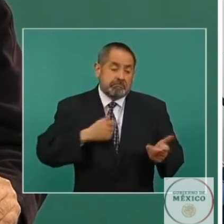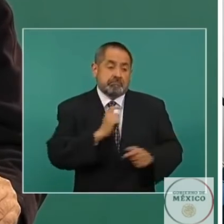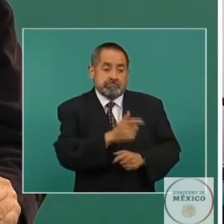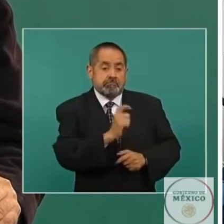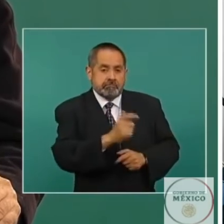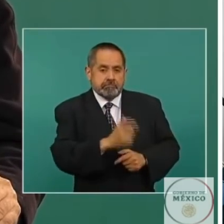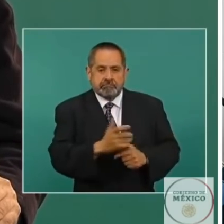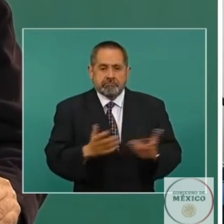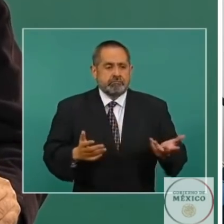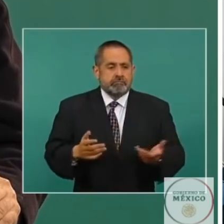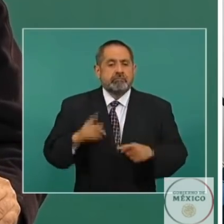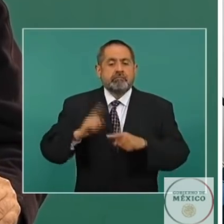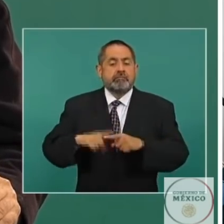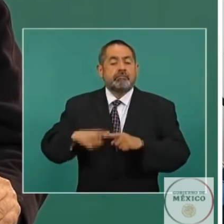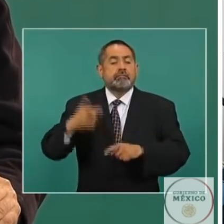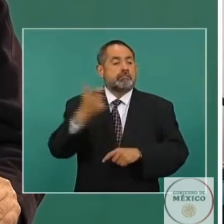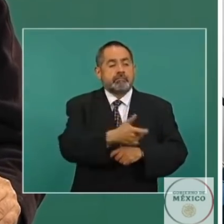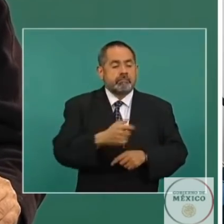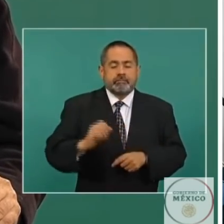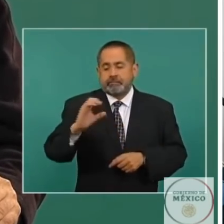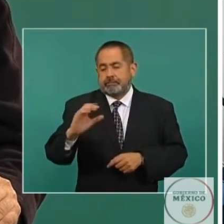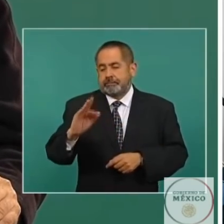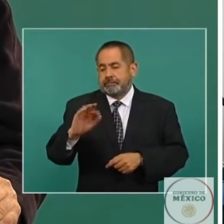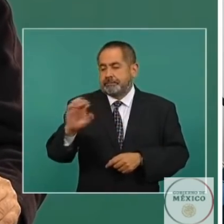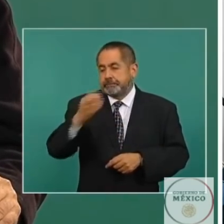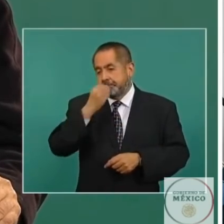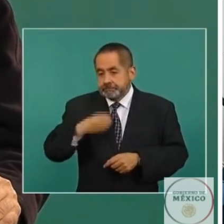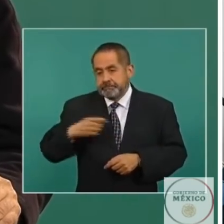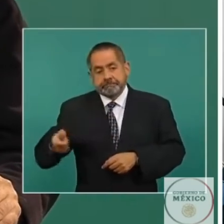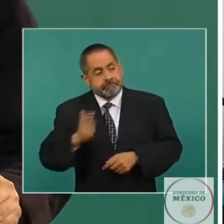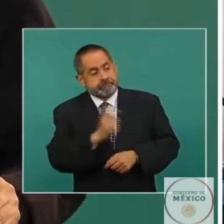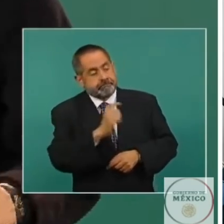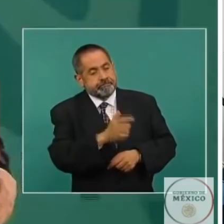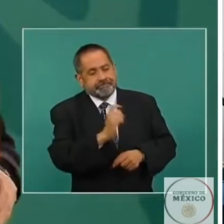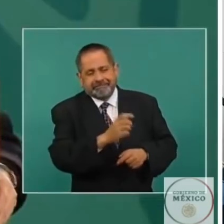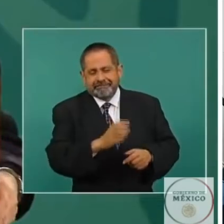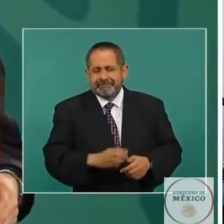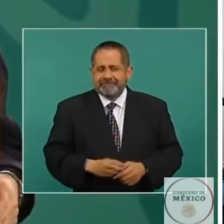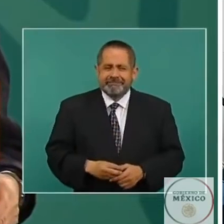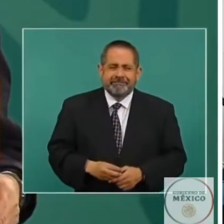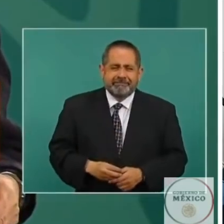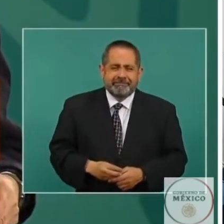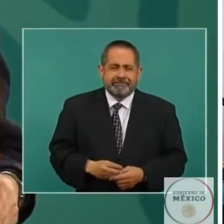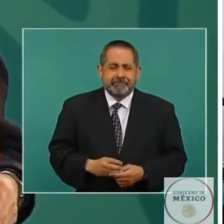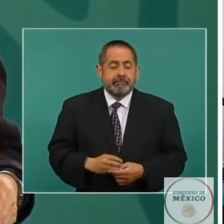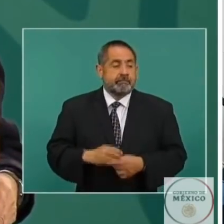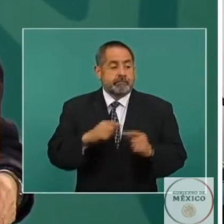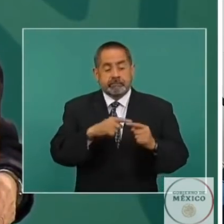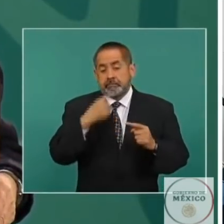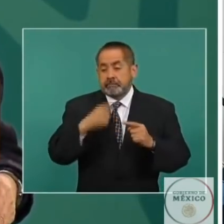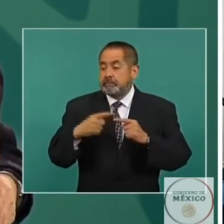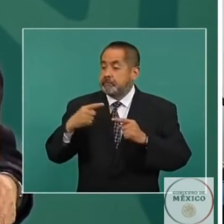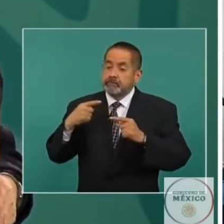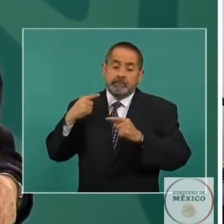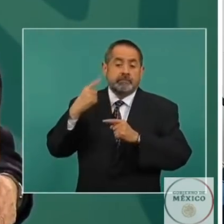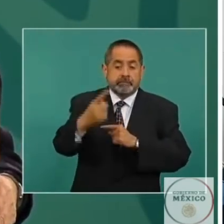revisan lo que pasó en México y hoy han parado ese contrato, han parado ese negocio